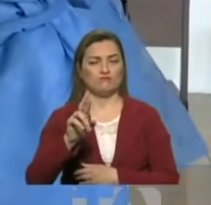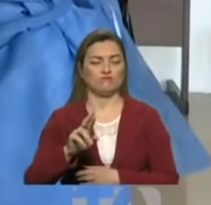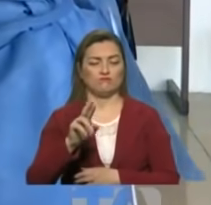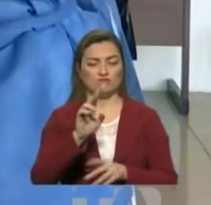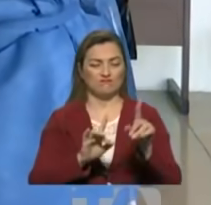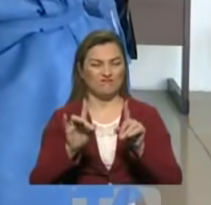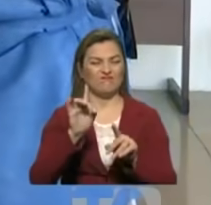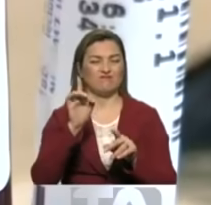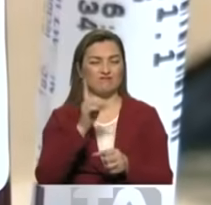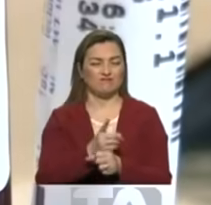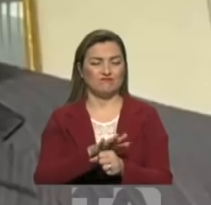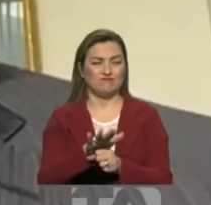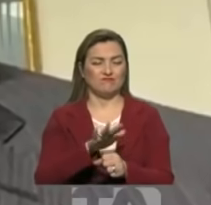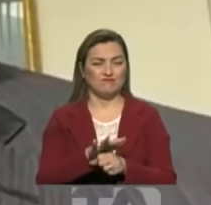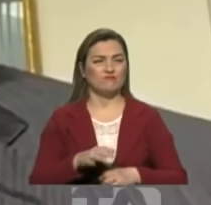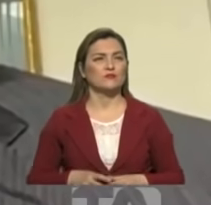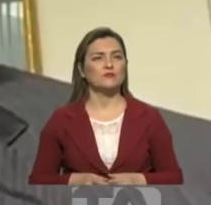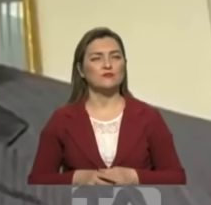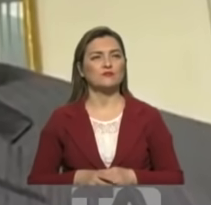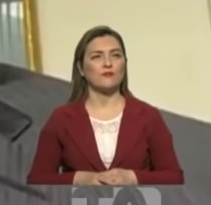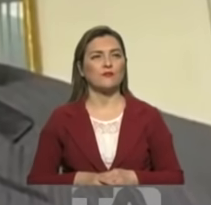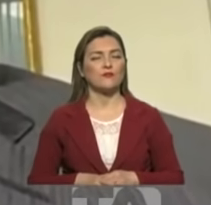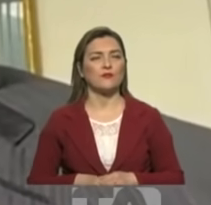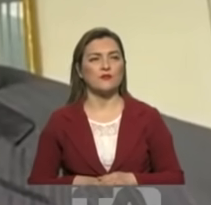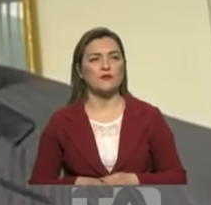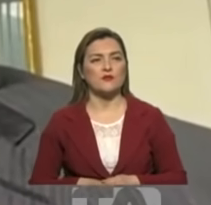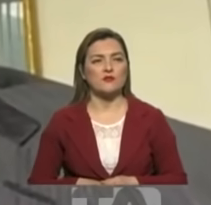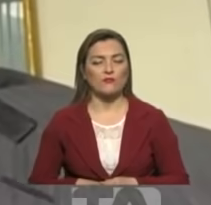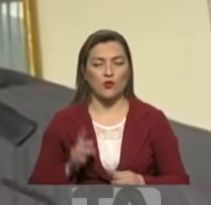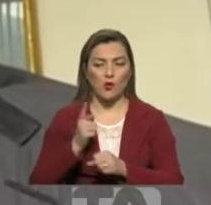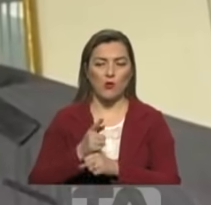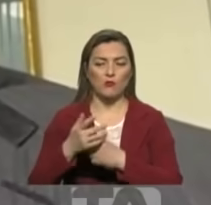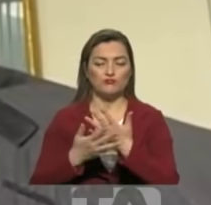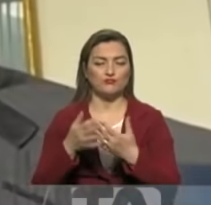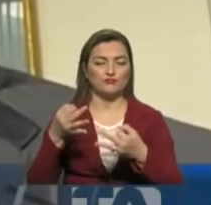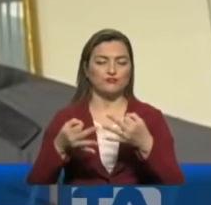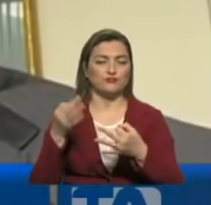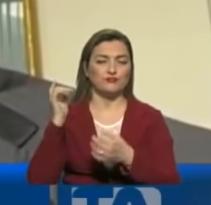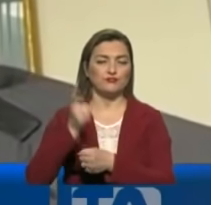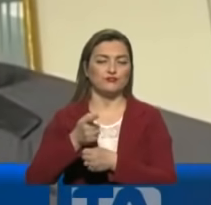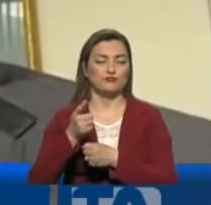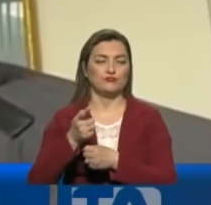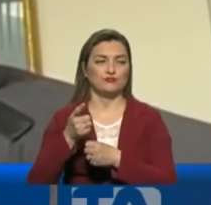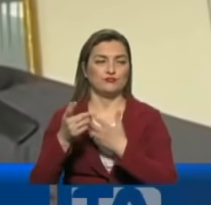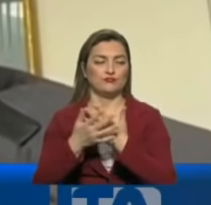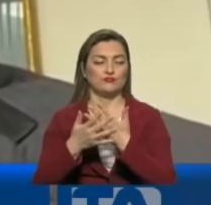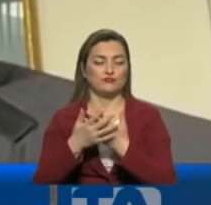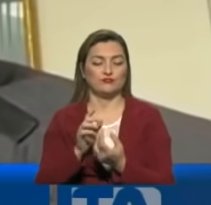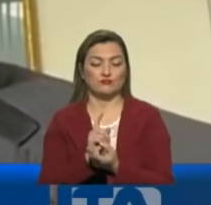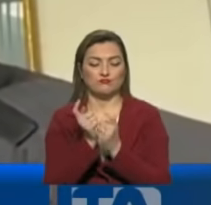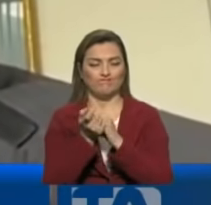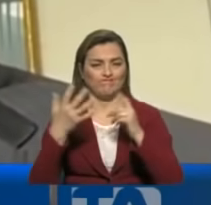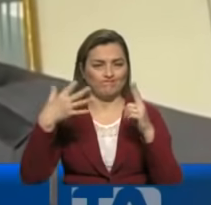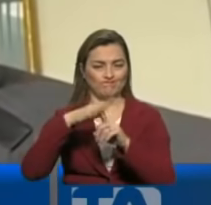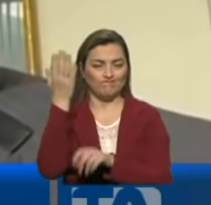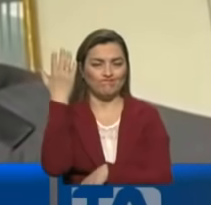el diagnóstico de COVID-19. El momento que le dicte auto de llamamiento a juicio con orden de prisión, eso cambiará la